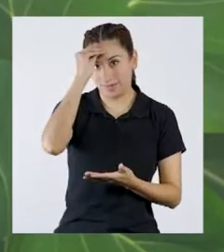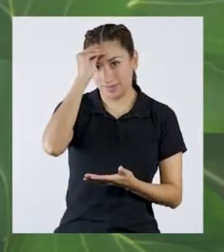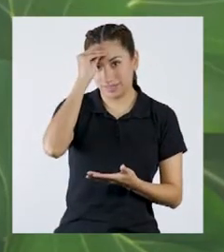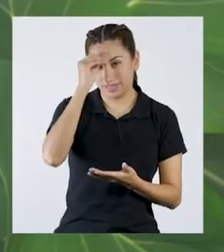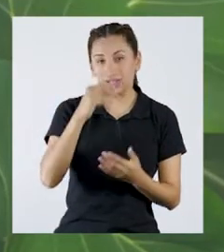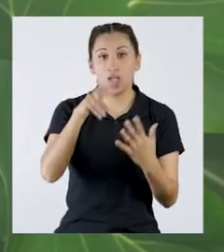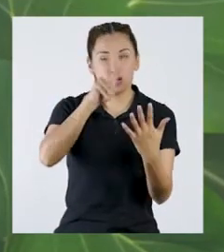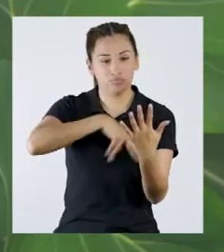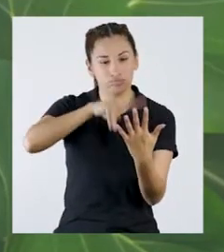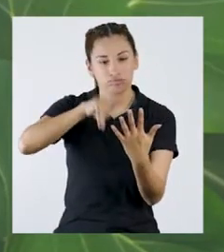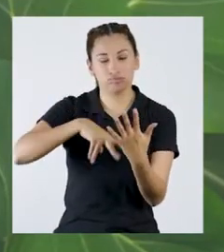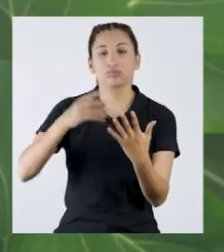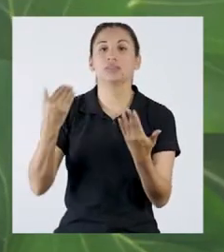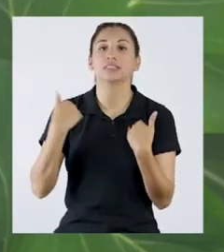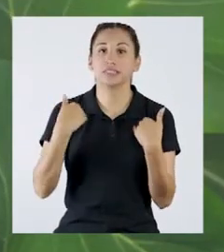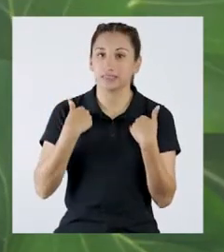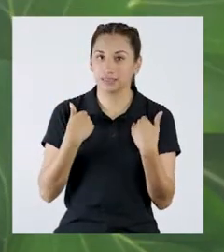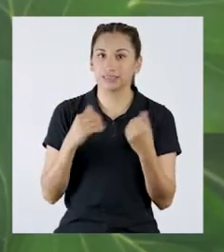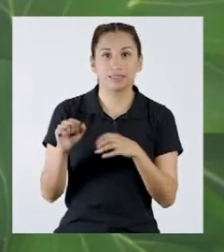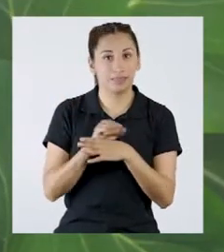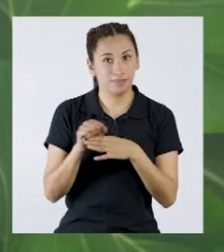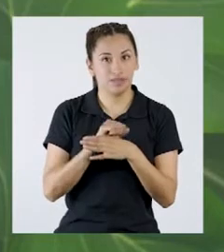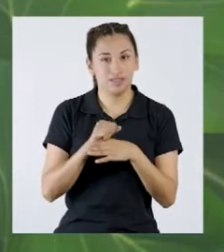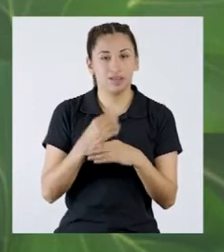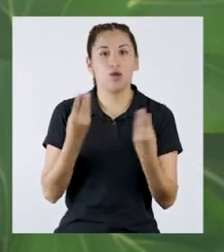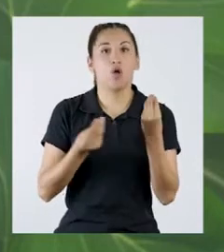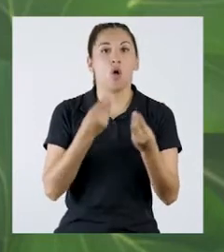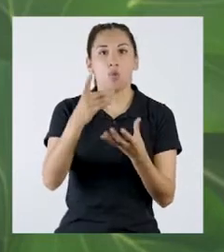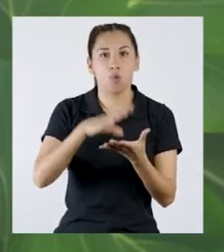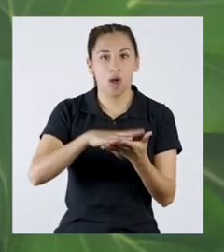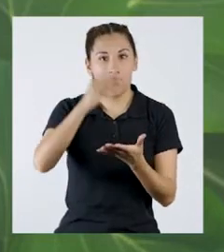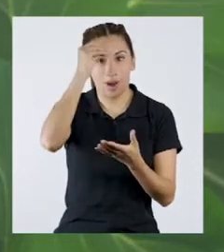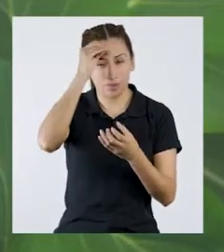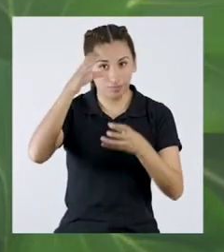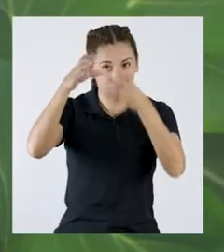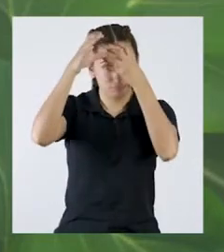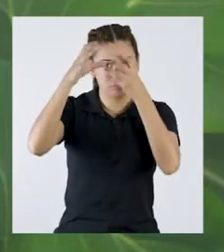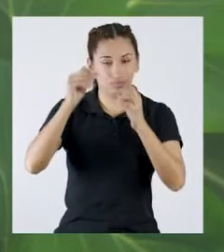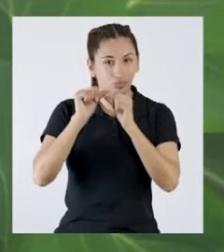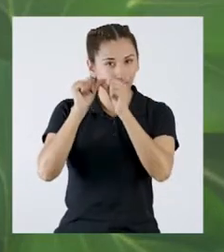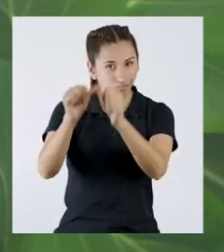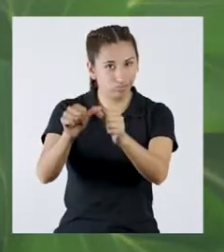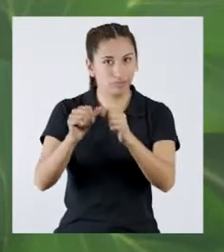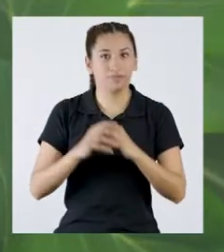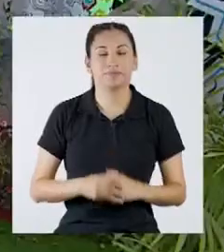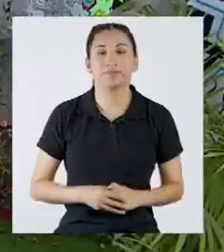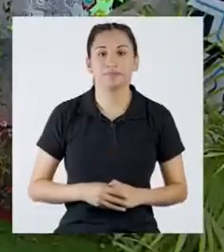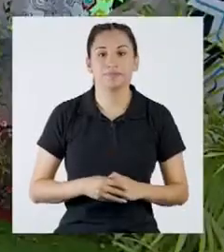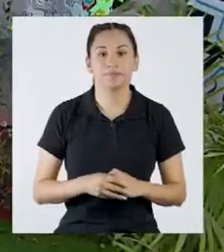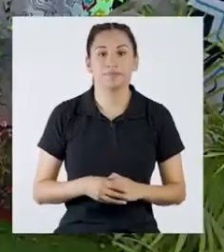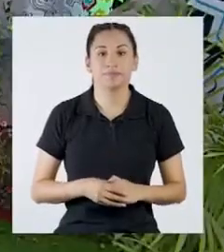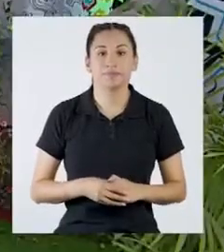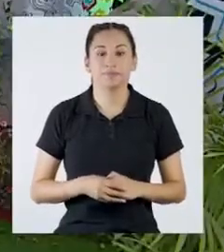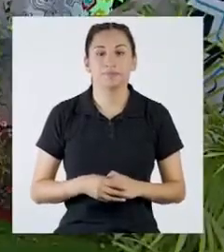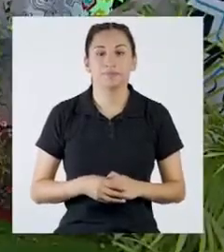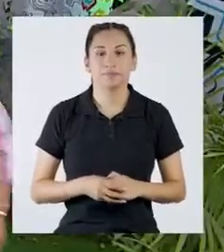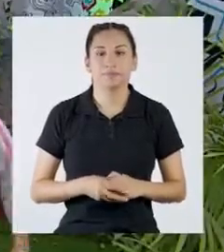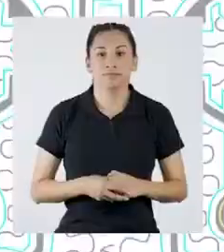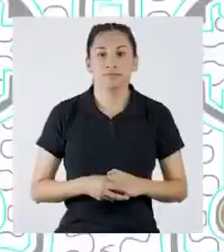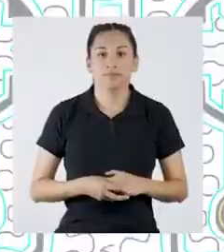aprender. Repasar debemos para nuestro conocimiento mantener.